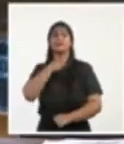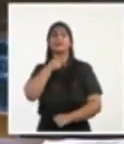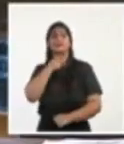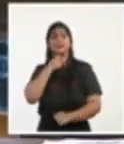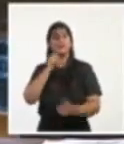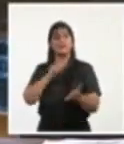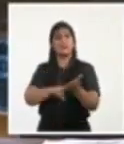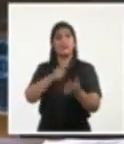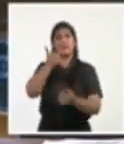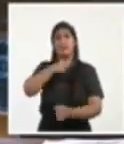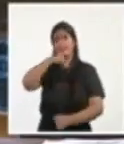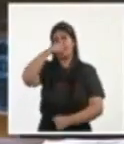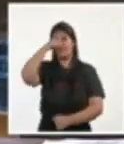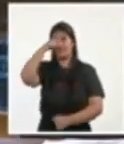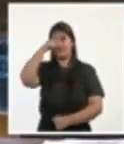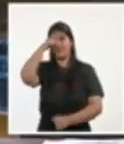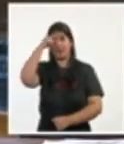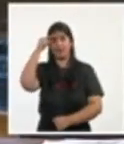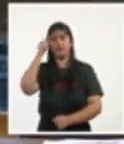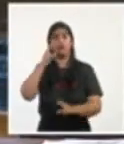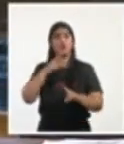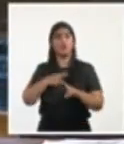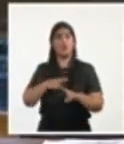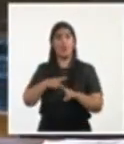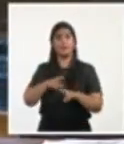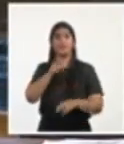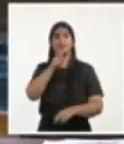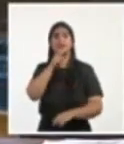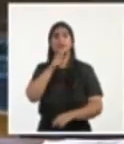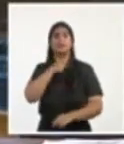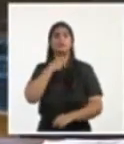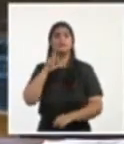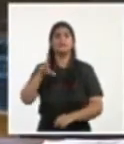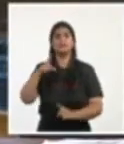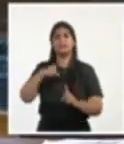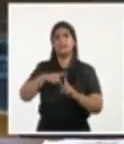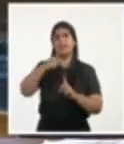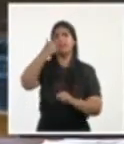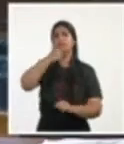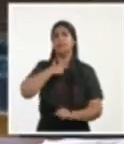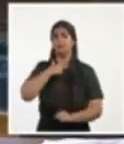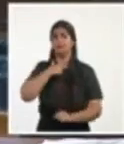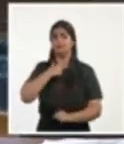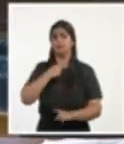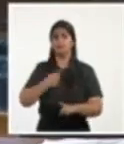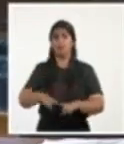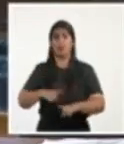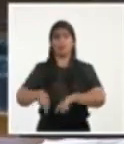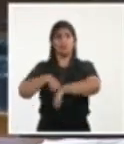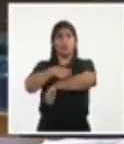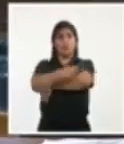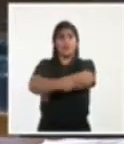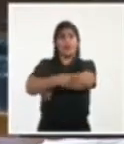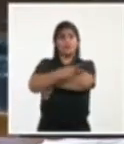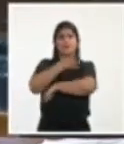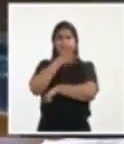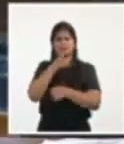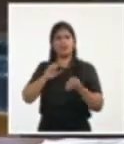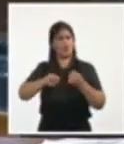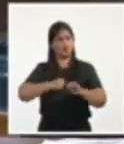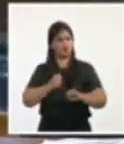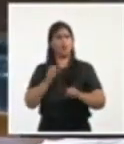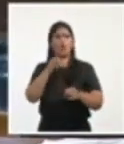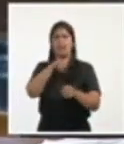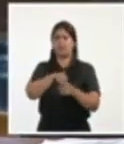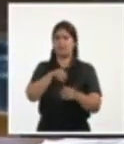han seguido creciendo en los países que parecían tener una situación controlada, que transitaban por un verano con